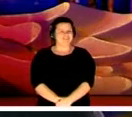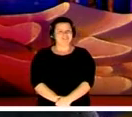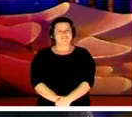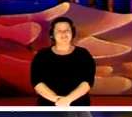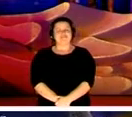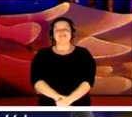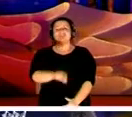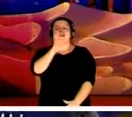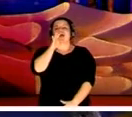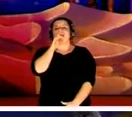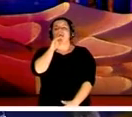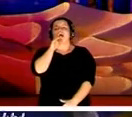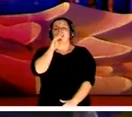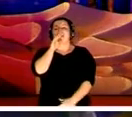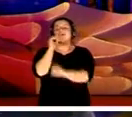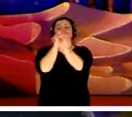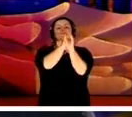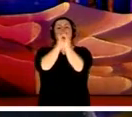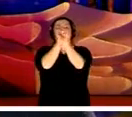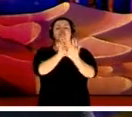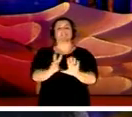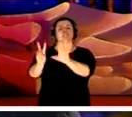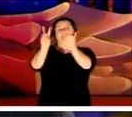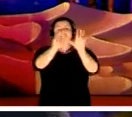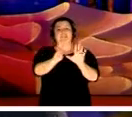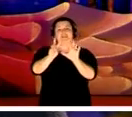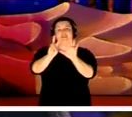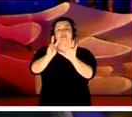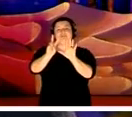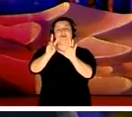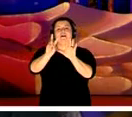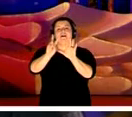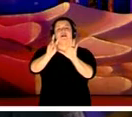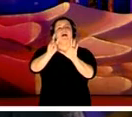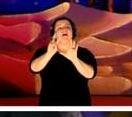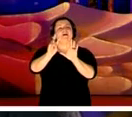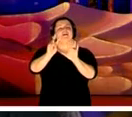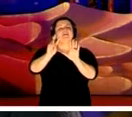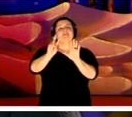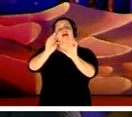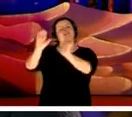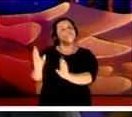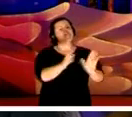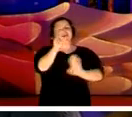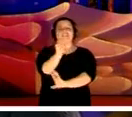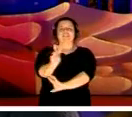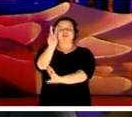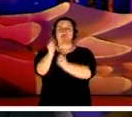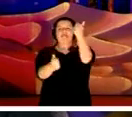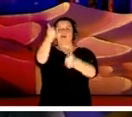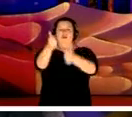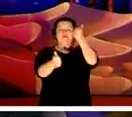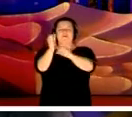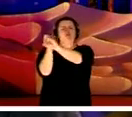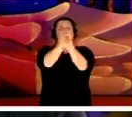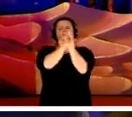Vamos ya con esta séptima murga que cierra el segundo concurso, la segunda fase del concurso de murgas del